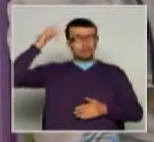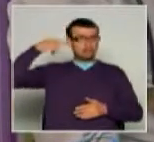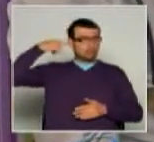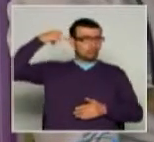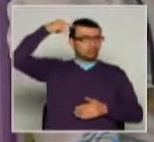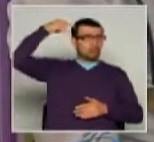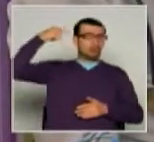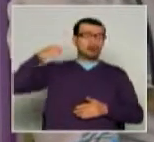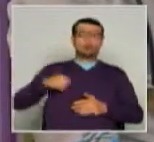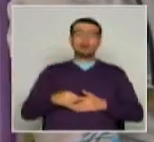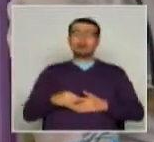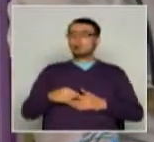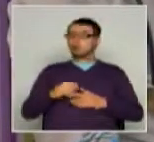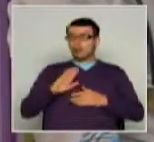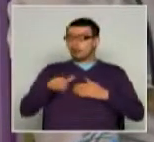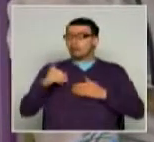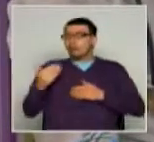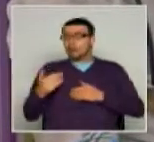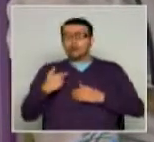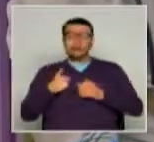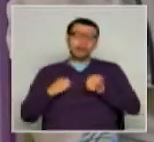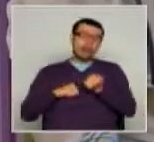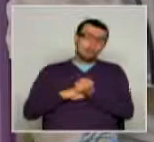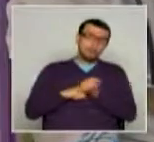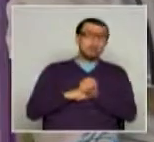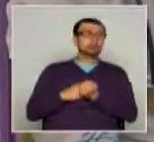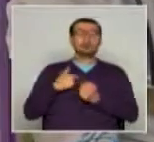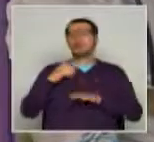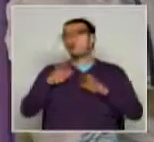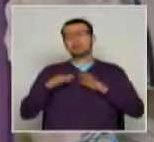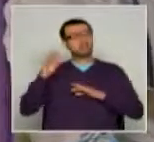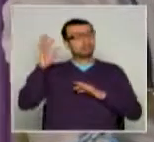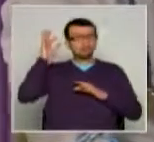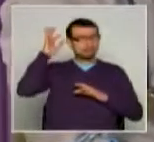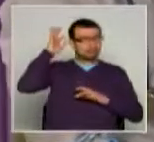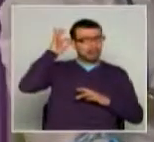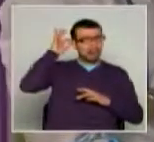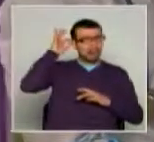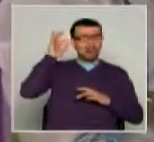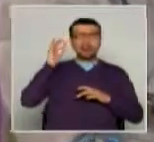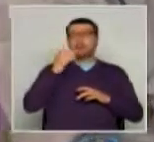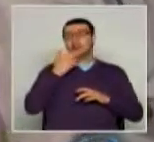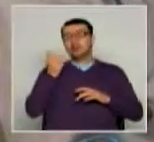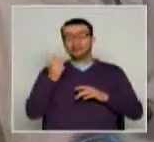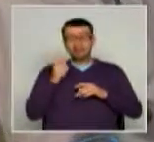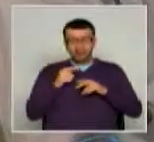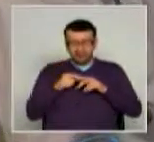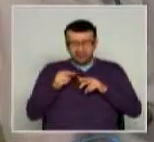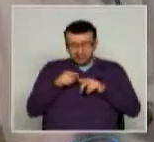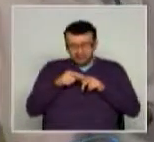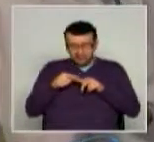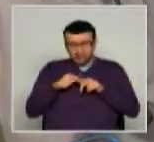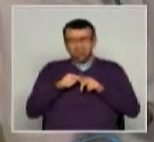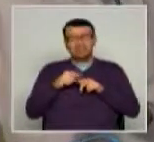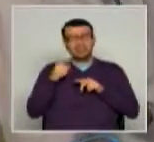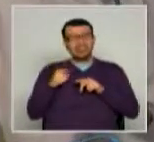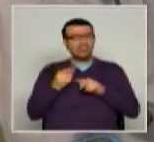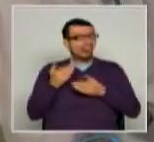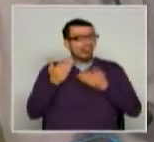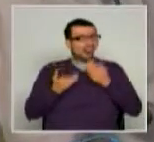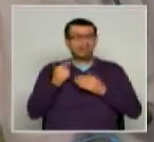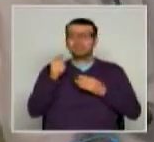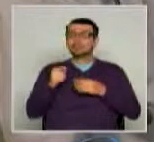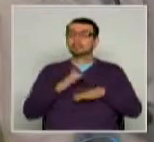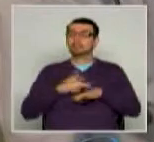Entonces, después de eso, yo me apoyo, a veces no me apoyo en la chincheta en la que vamos a dar, sino en un balín, en un metal, a veces de oro,